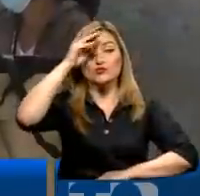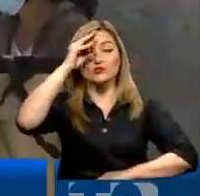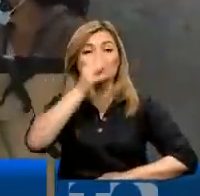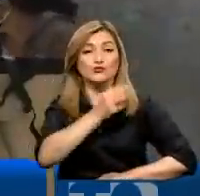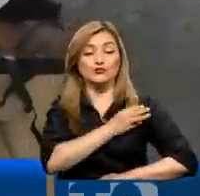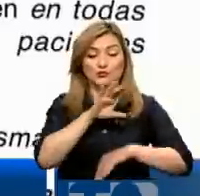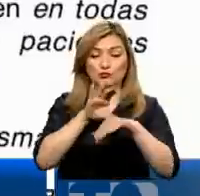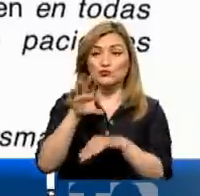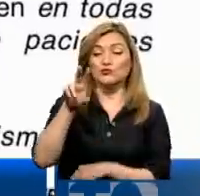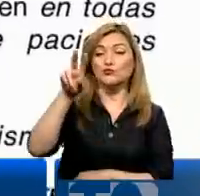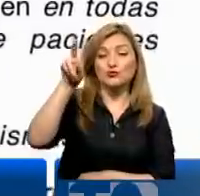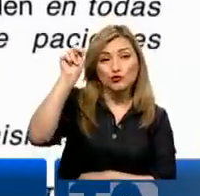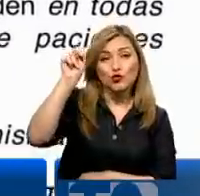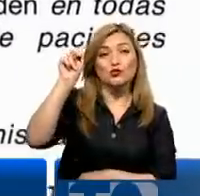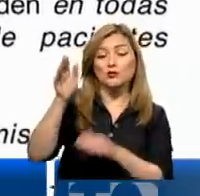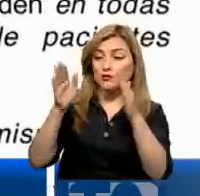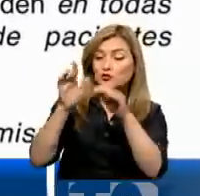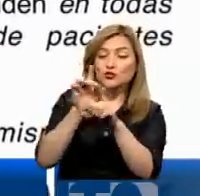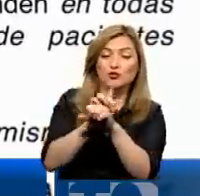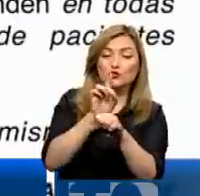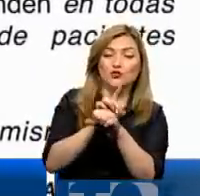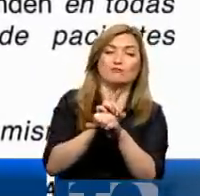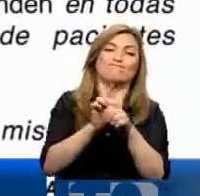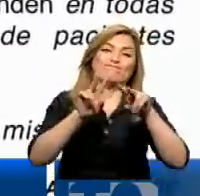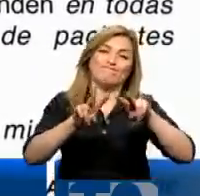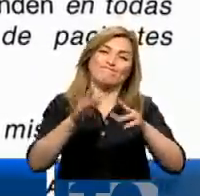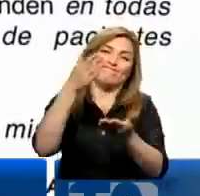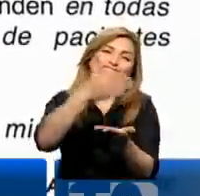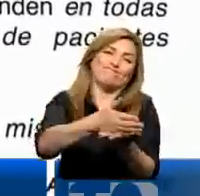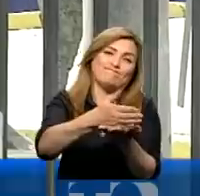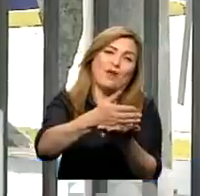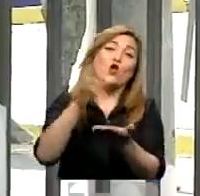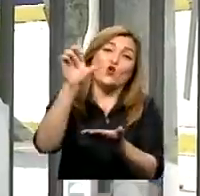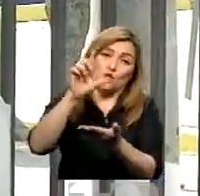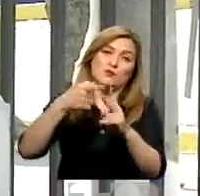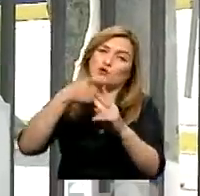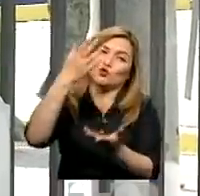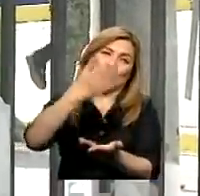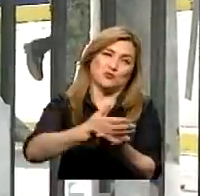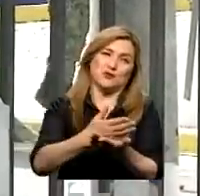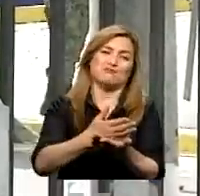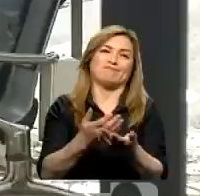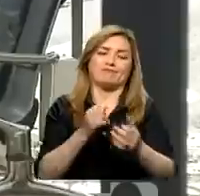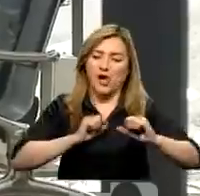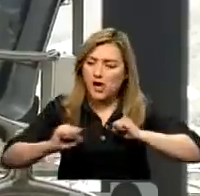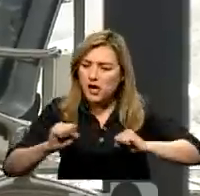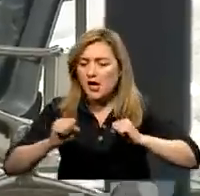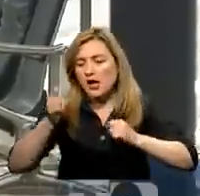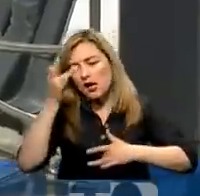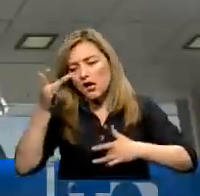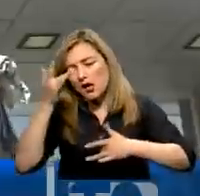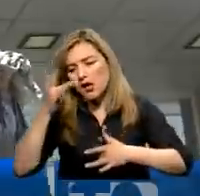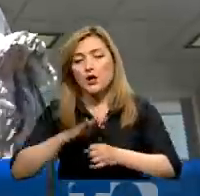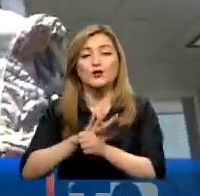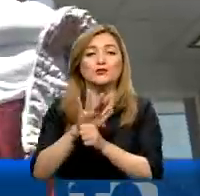norte de la capital. Allí la consulta externa presencial está suspendida desde el lunes y los esfuerzos se han volcado a los pacientes